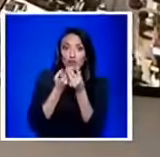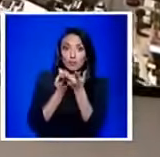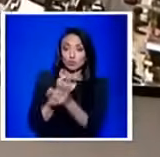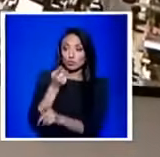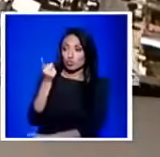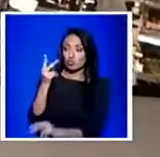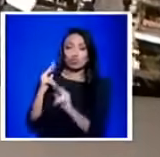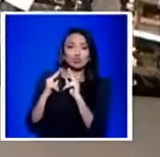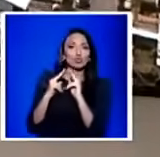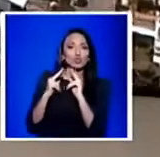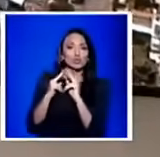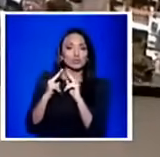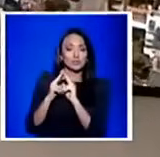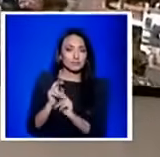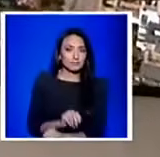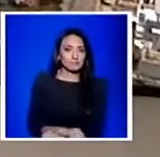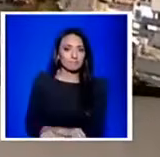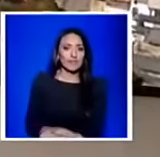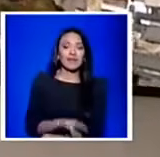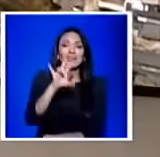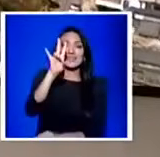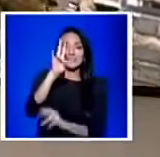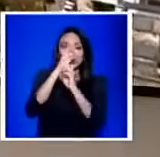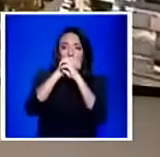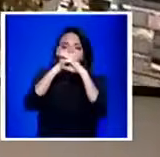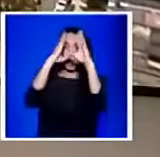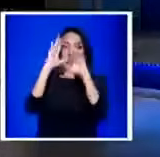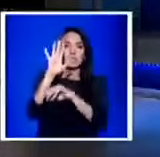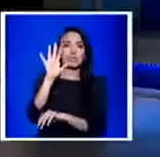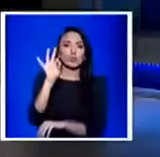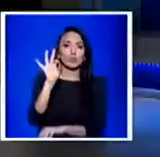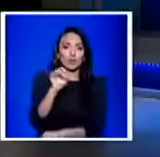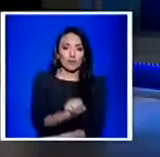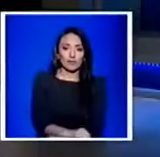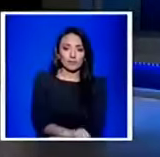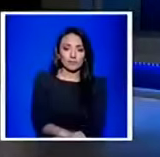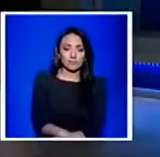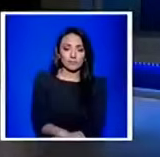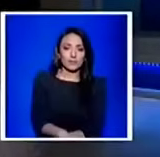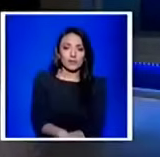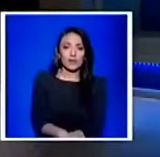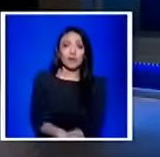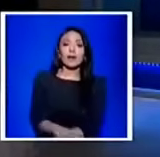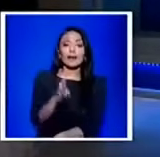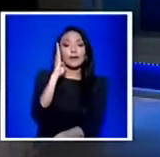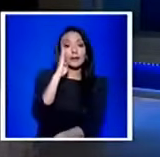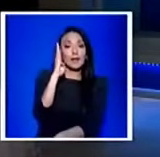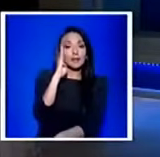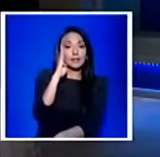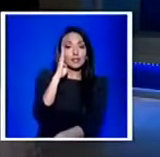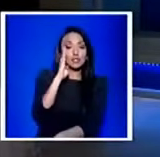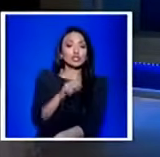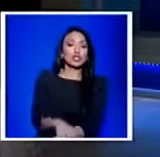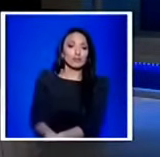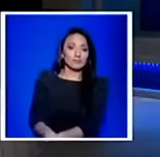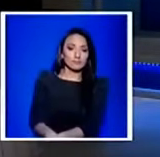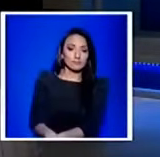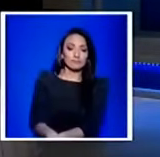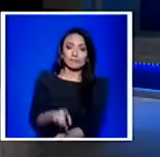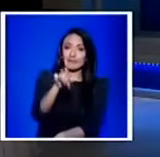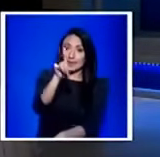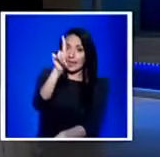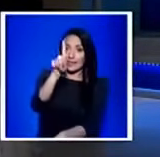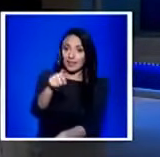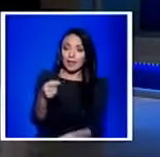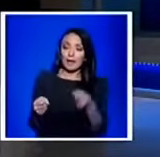qué ocurre en su sector. Son las 7:59 de la mañana. Y mucha atención, porque los apagones nos llaman a conducir